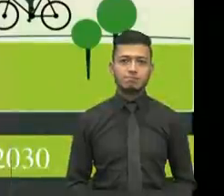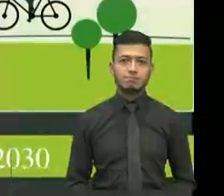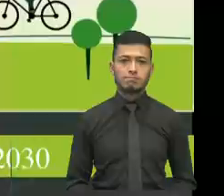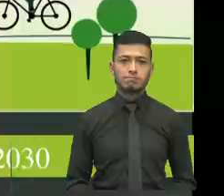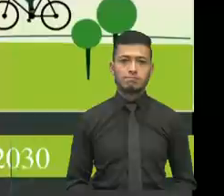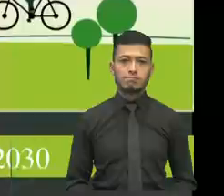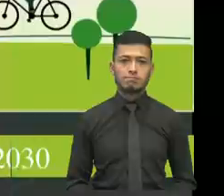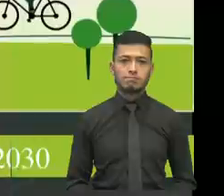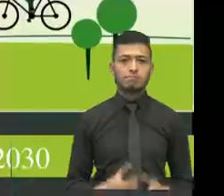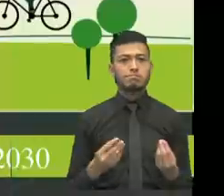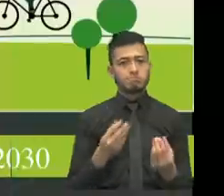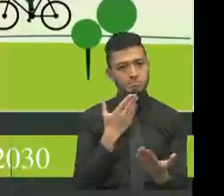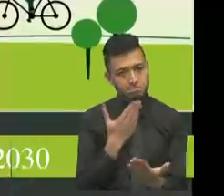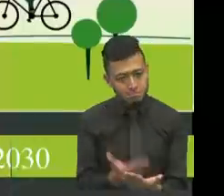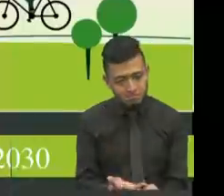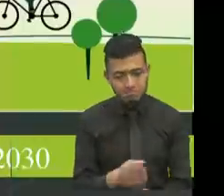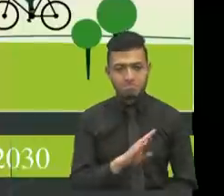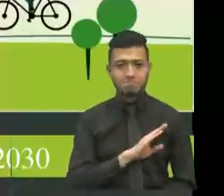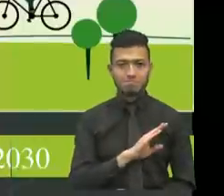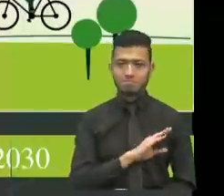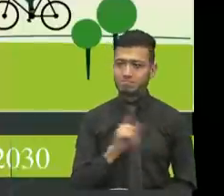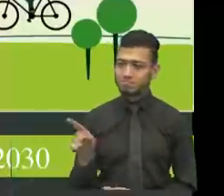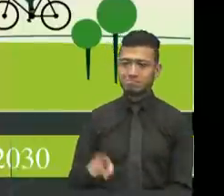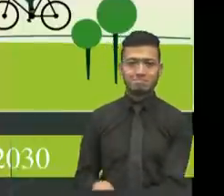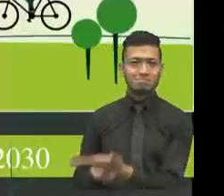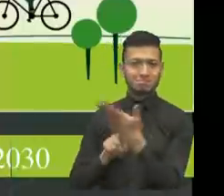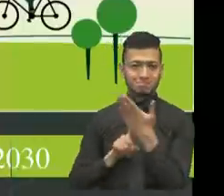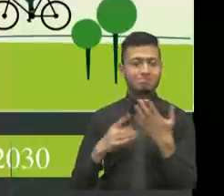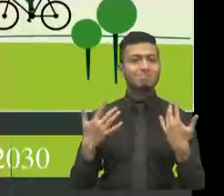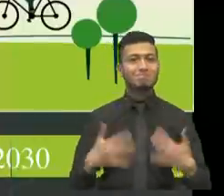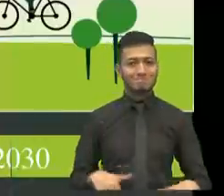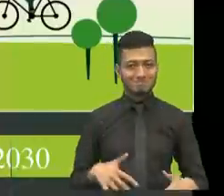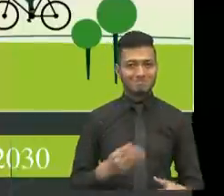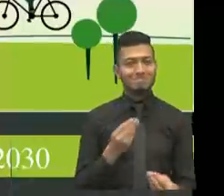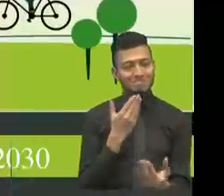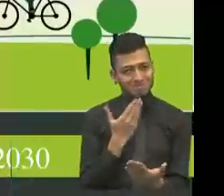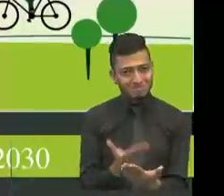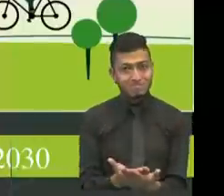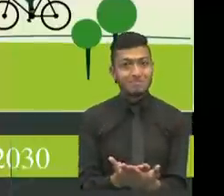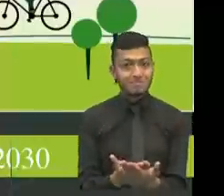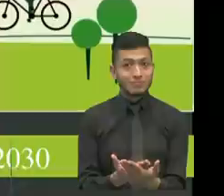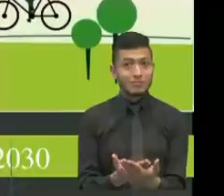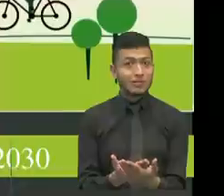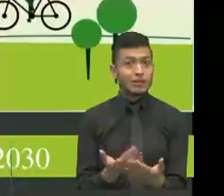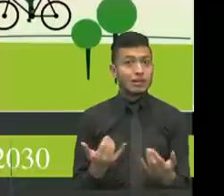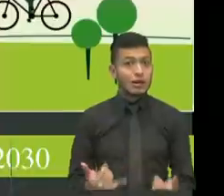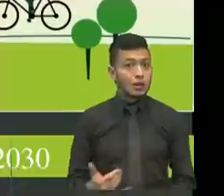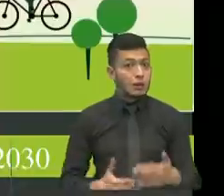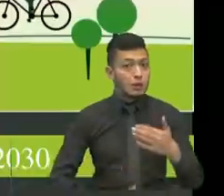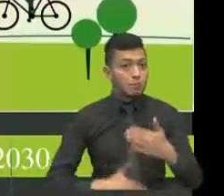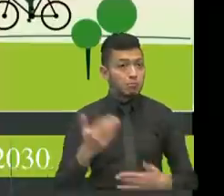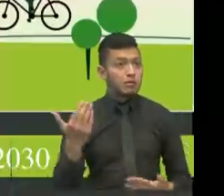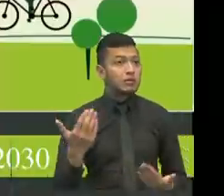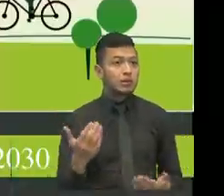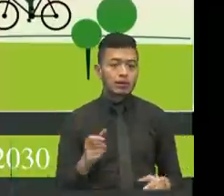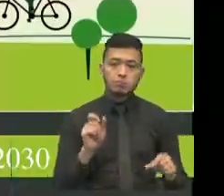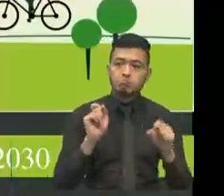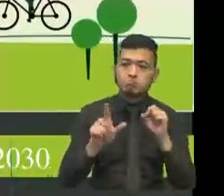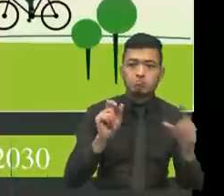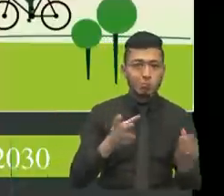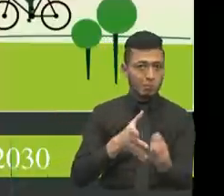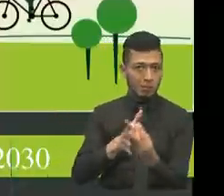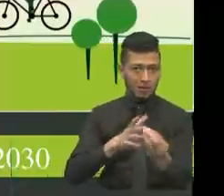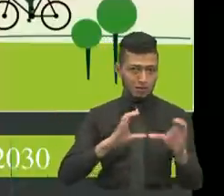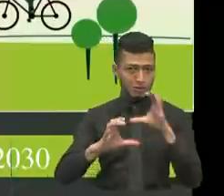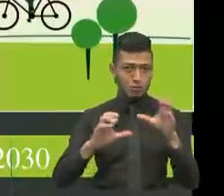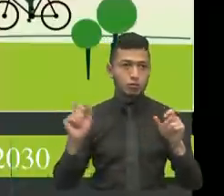Gracias, señora alcaldesa, por su presentación. Entonces, vamos a ir con la rueda de prensa de los medios de